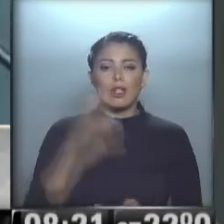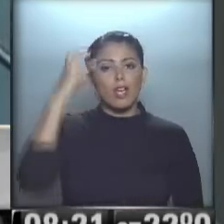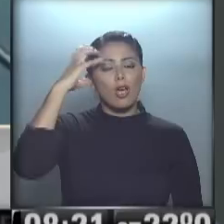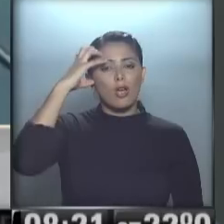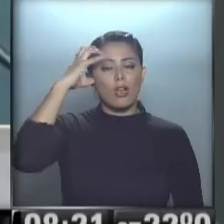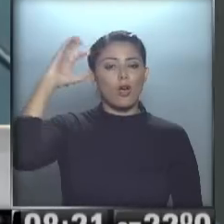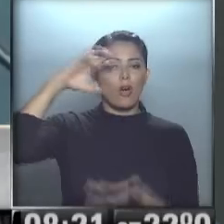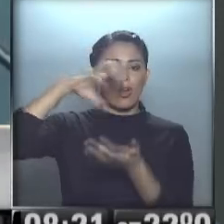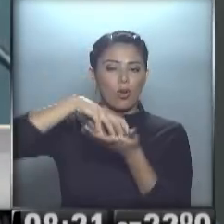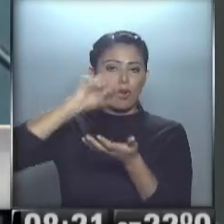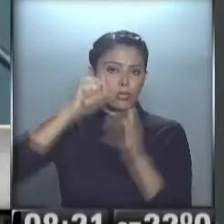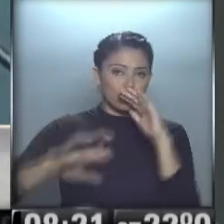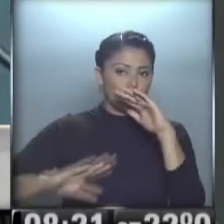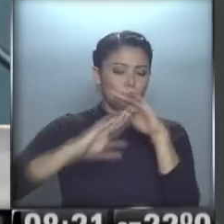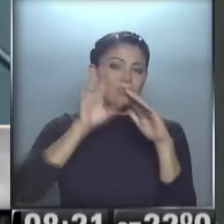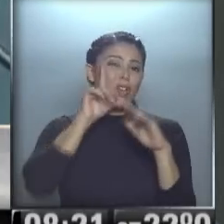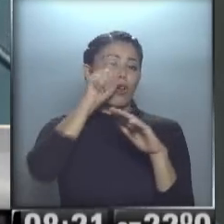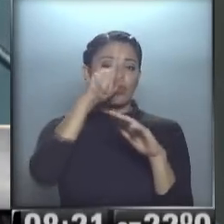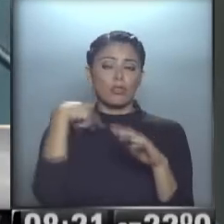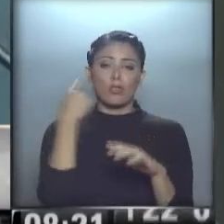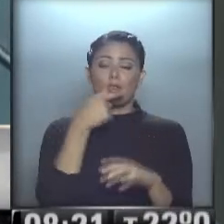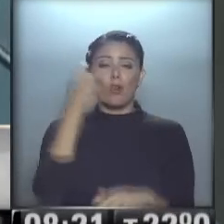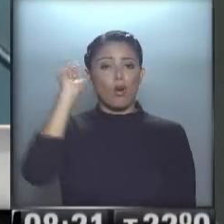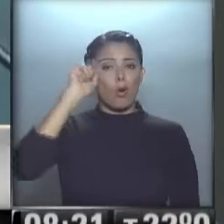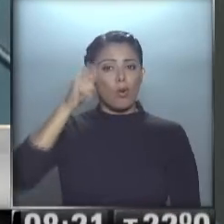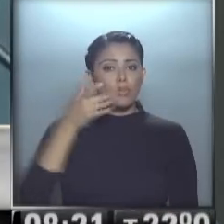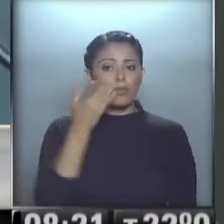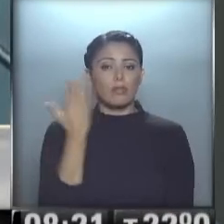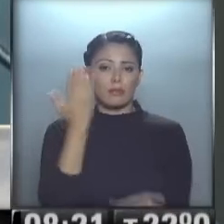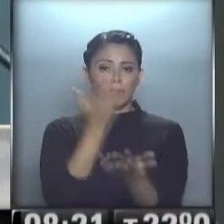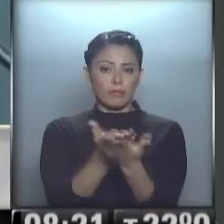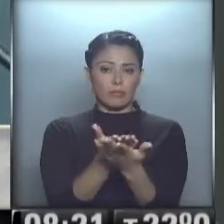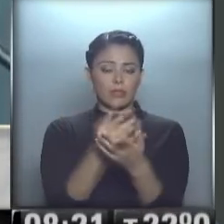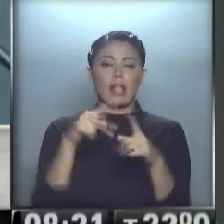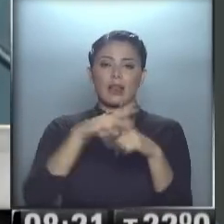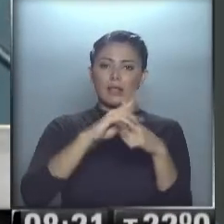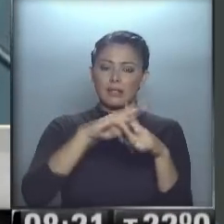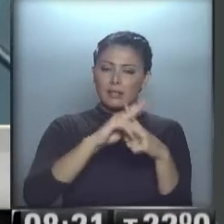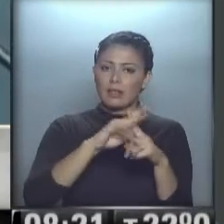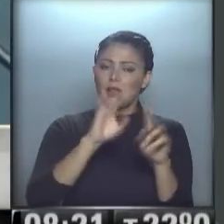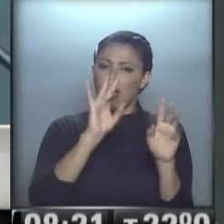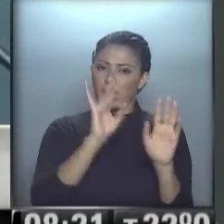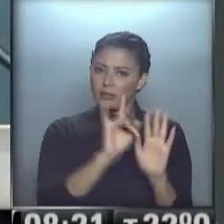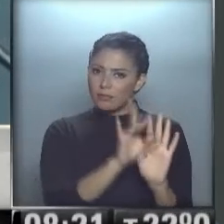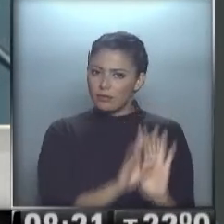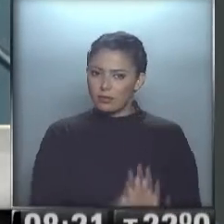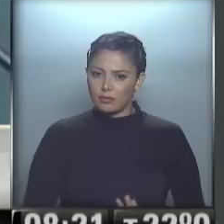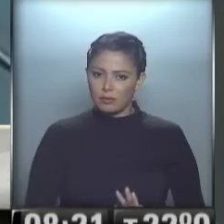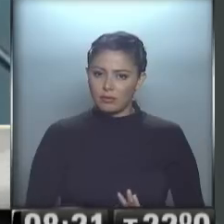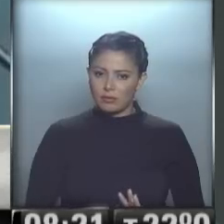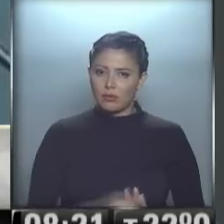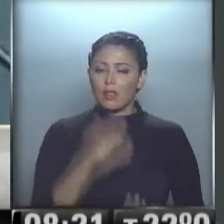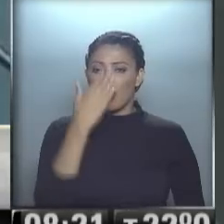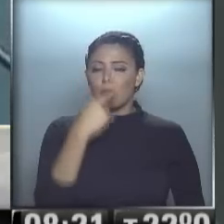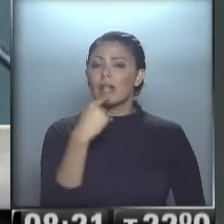la Corte Suprema de Estados Unidos por sus implicancias técnicas y por la sensibilidad del tema eh se